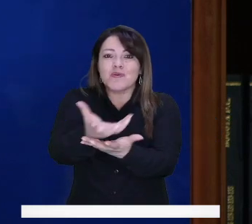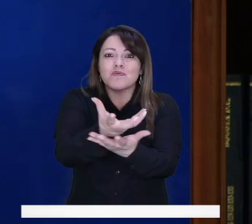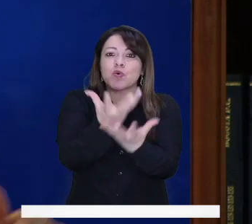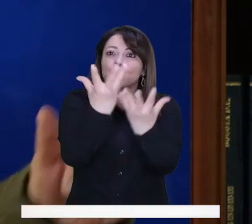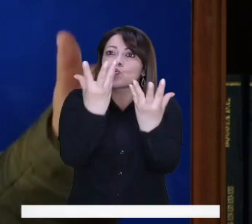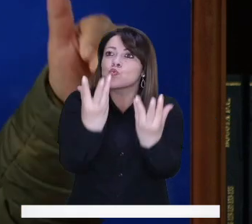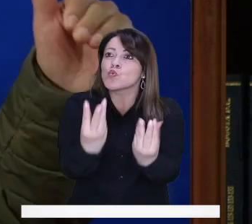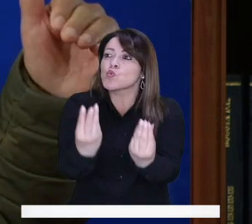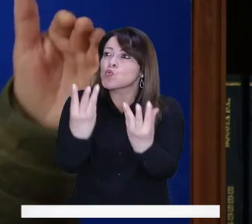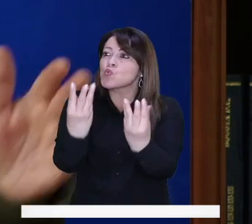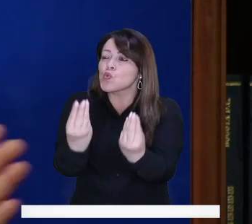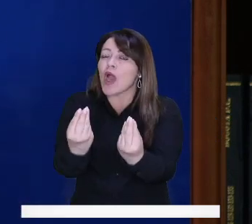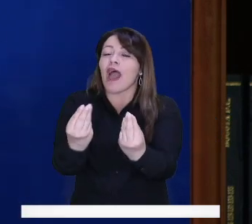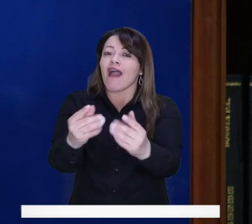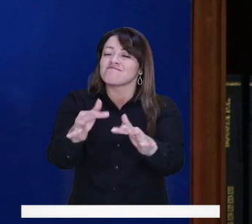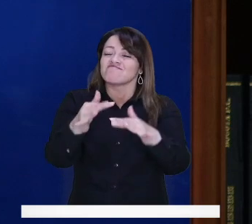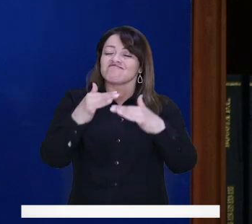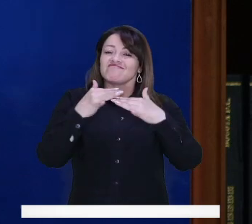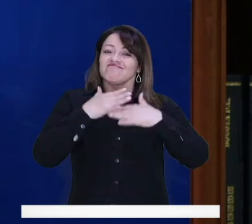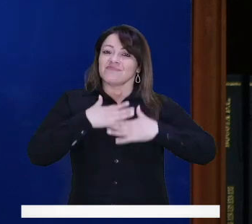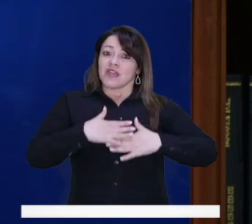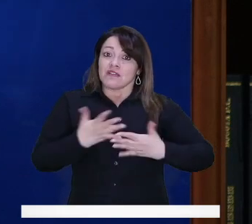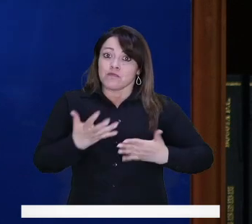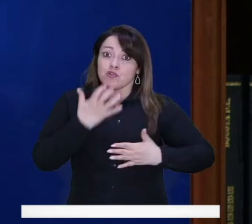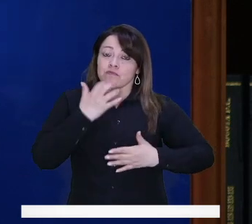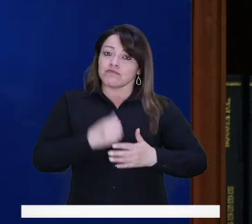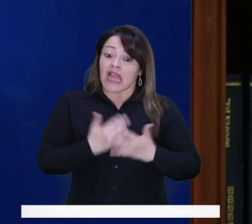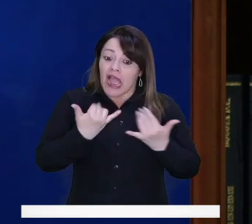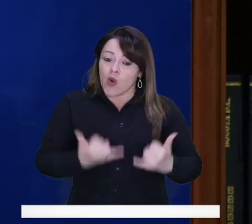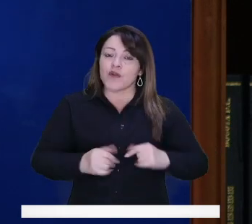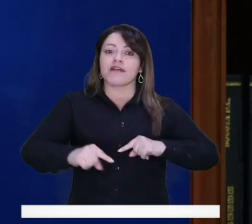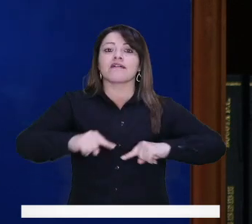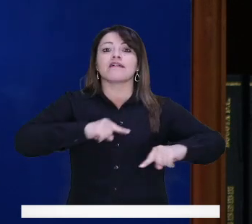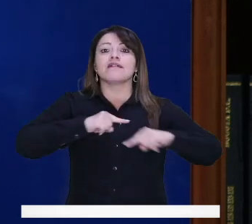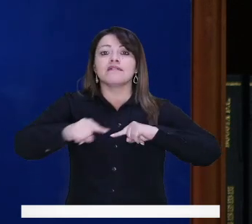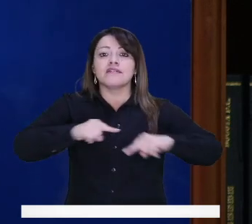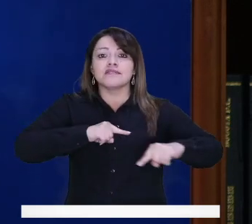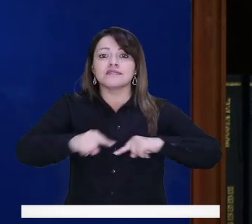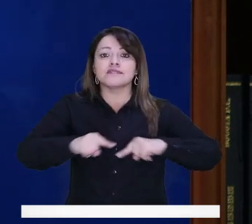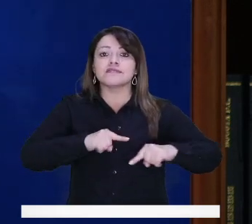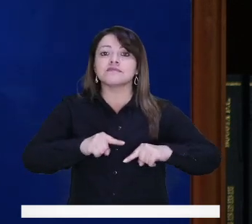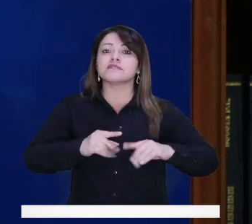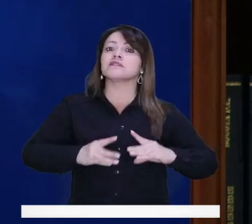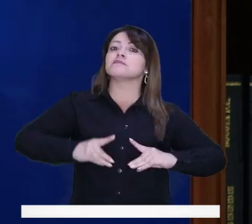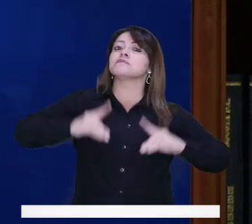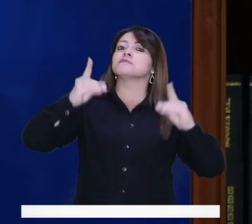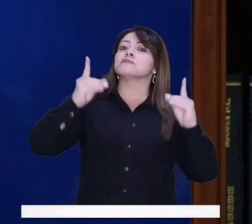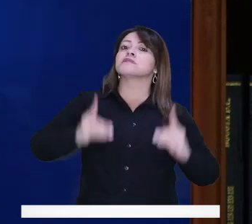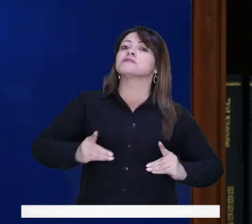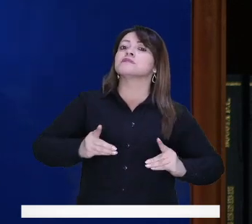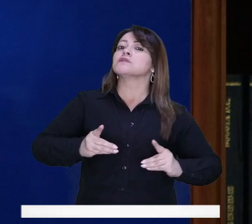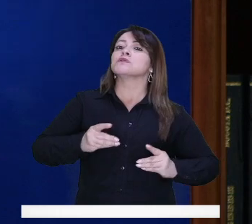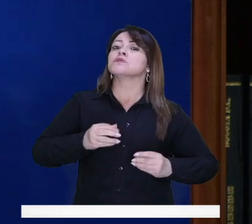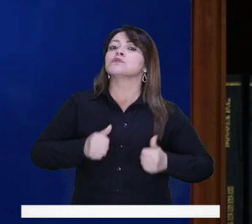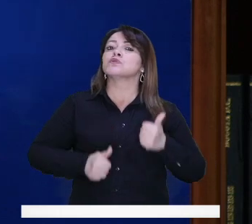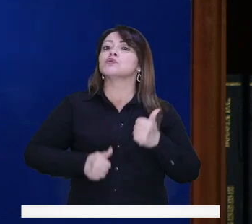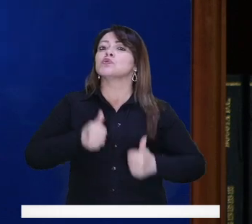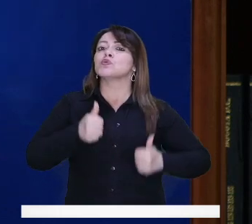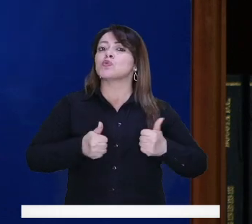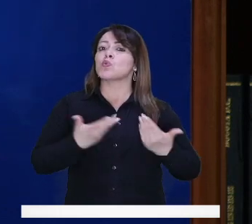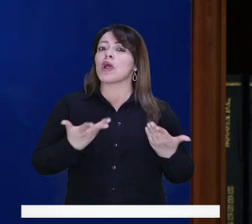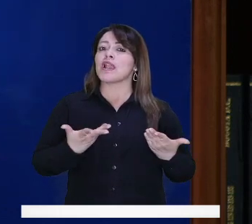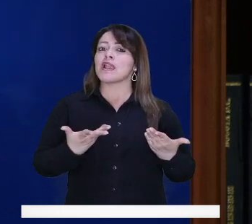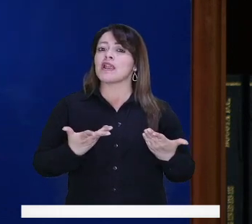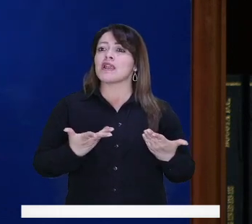hicimos? Sencillamente, en el caso de la administración actual, se decidió adelantar, reproducir